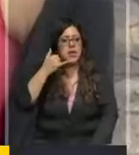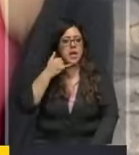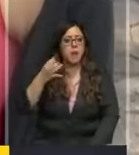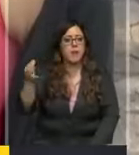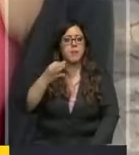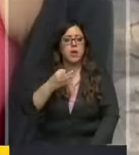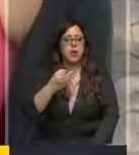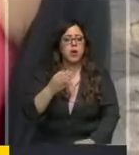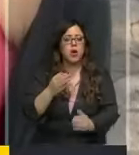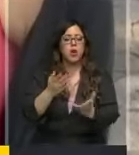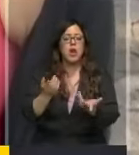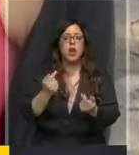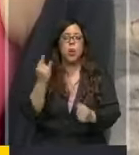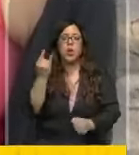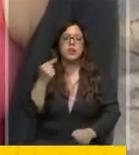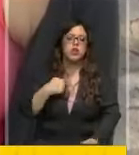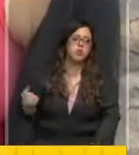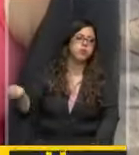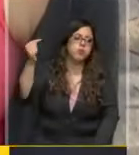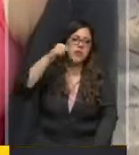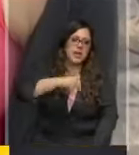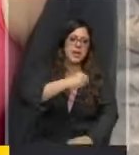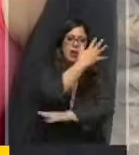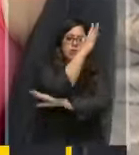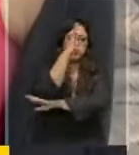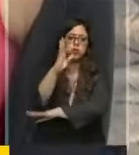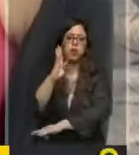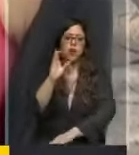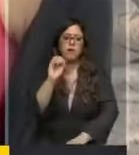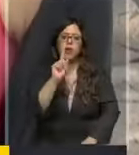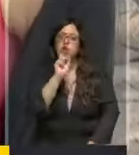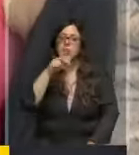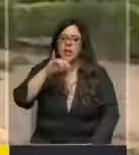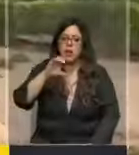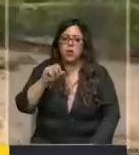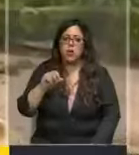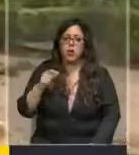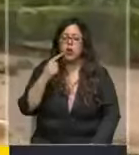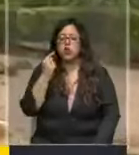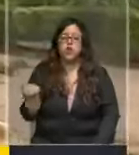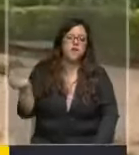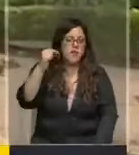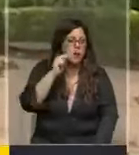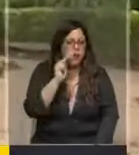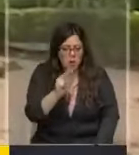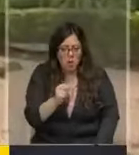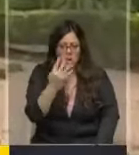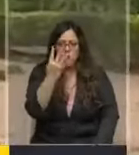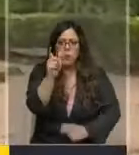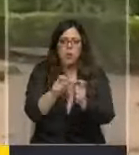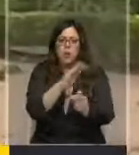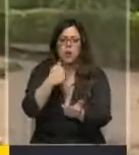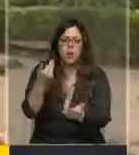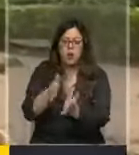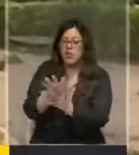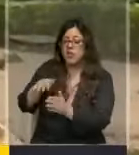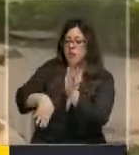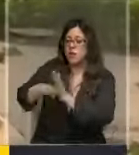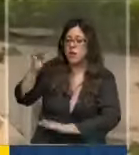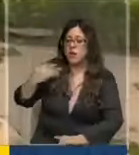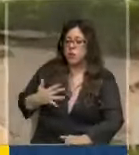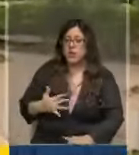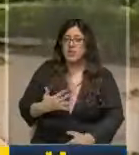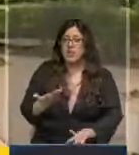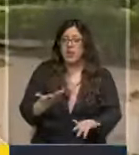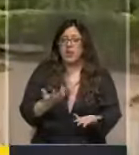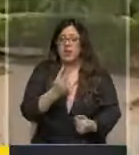urgente que venga al jardín botánico. Llego acá y estaban los cuatro cuerpos. Lo más importante es la pérdida de la vida de la